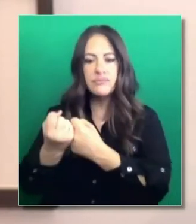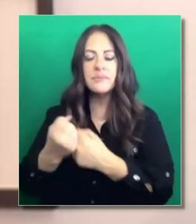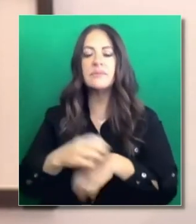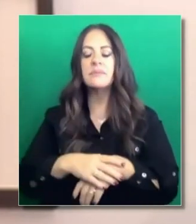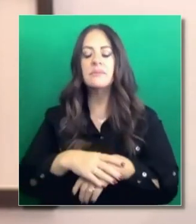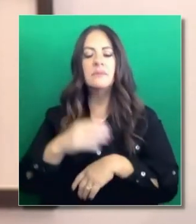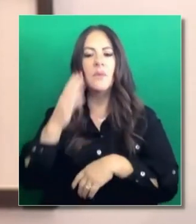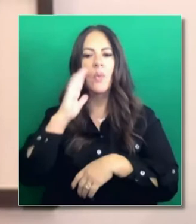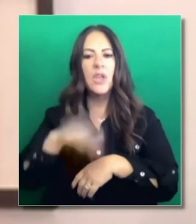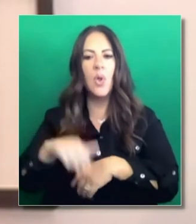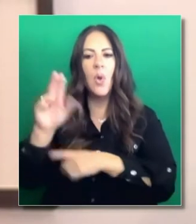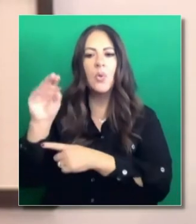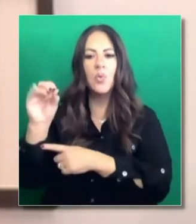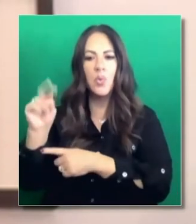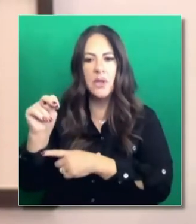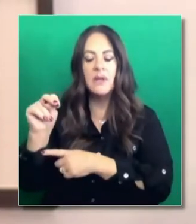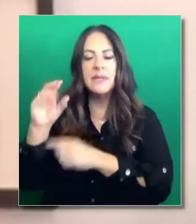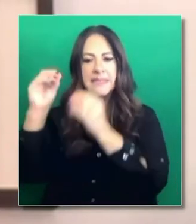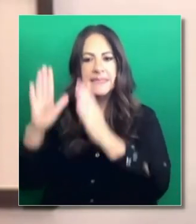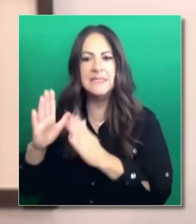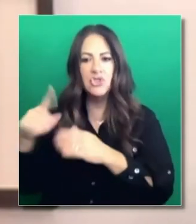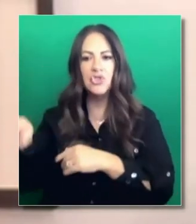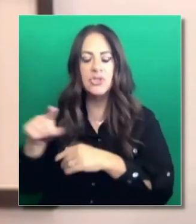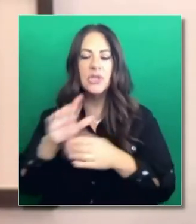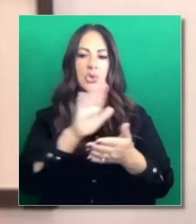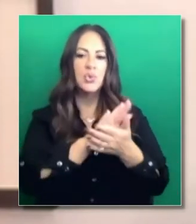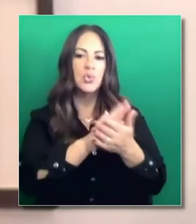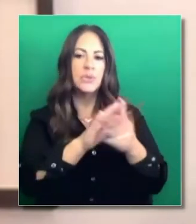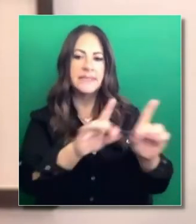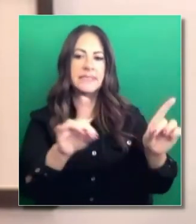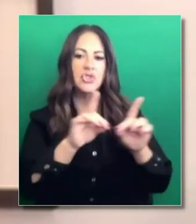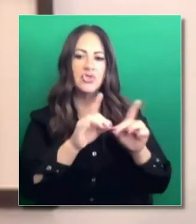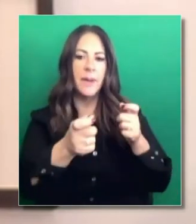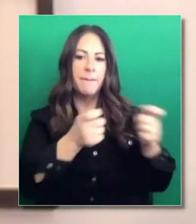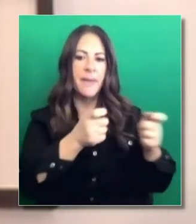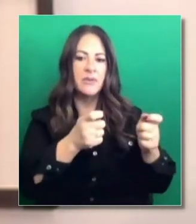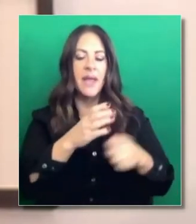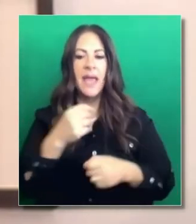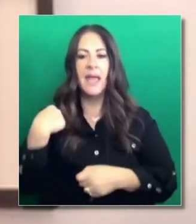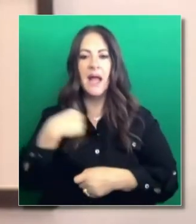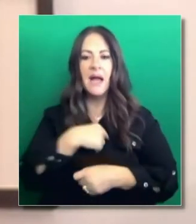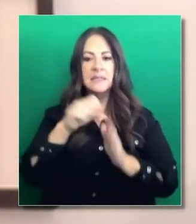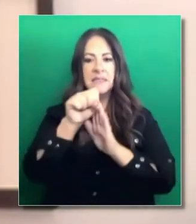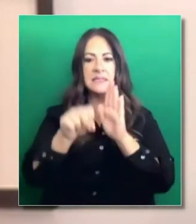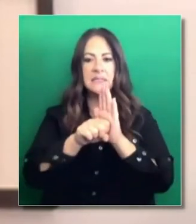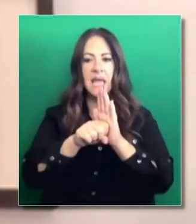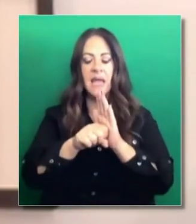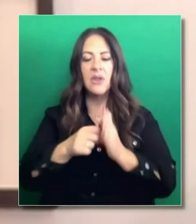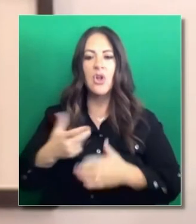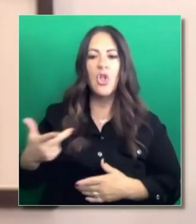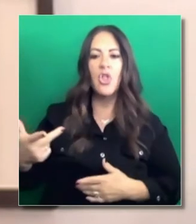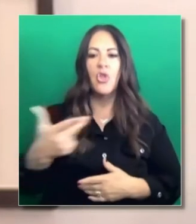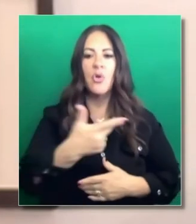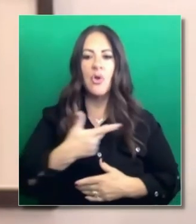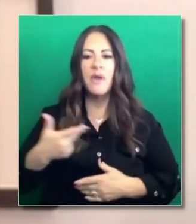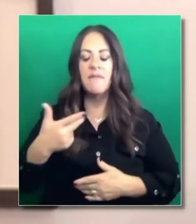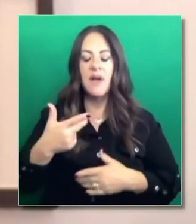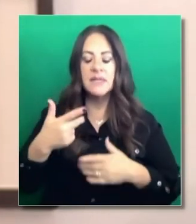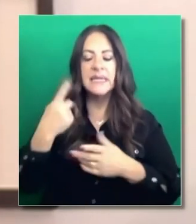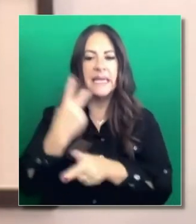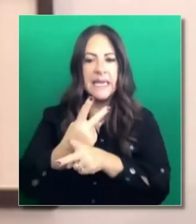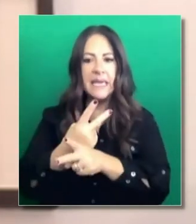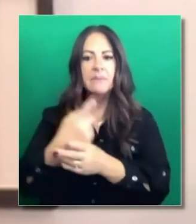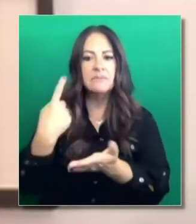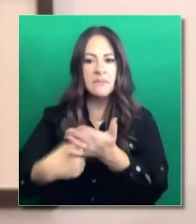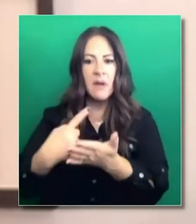oficina puede facilitar las reuniones con administración y líderes del estado para seguir hablando de